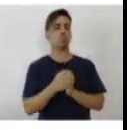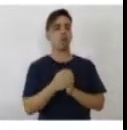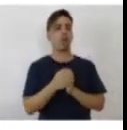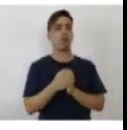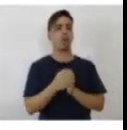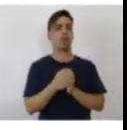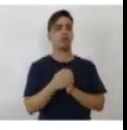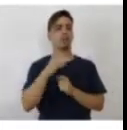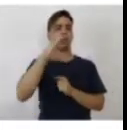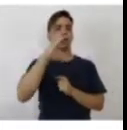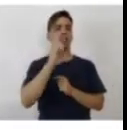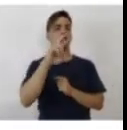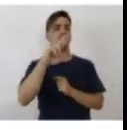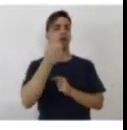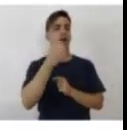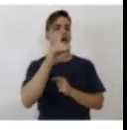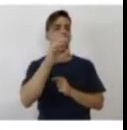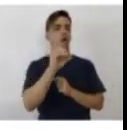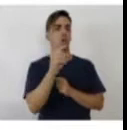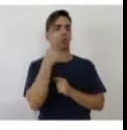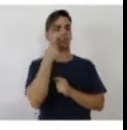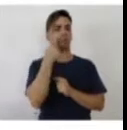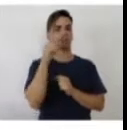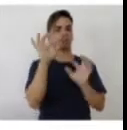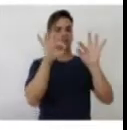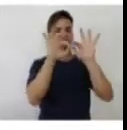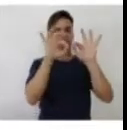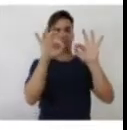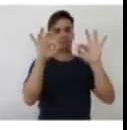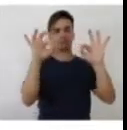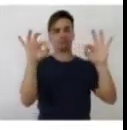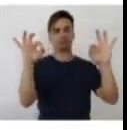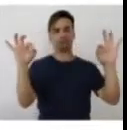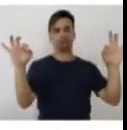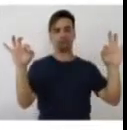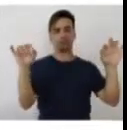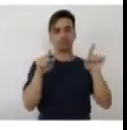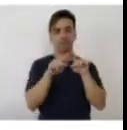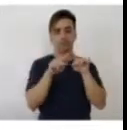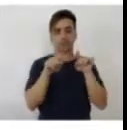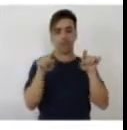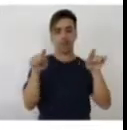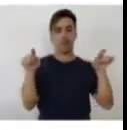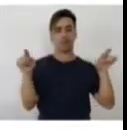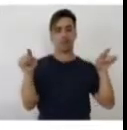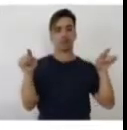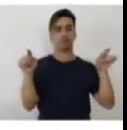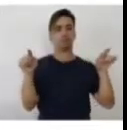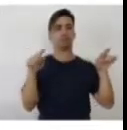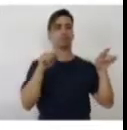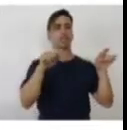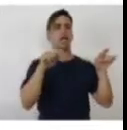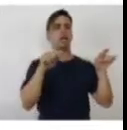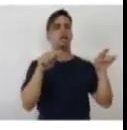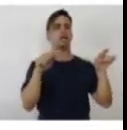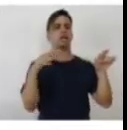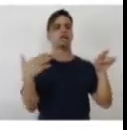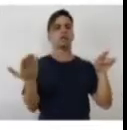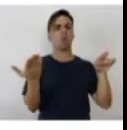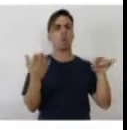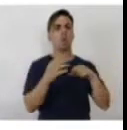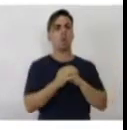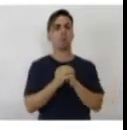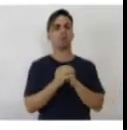cerrados. Y fíjense que se representa en un segmento de recta donde